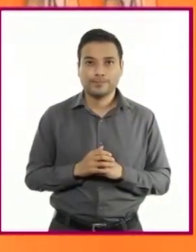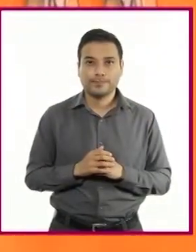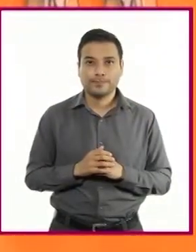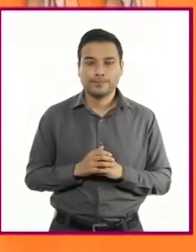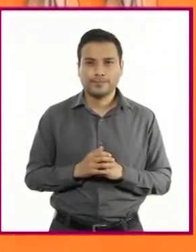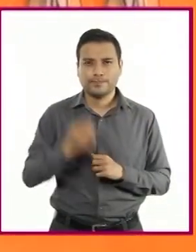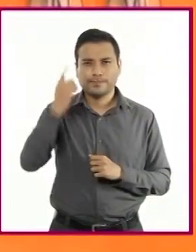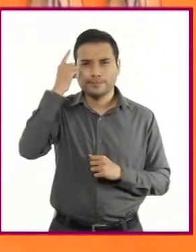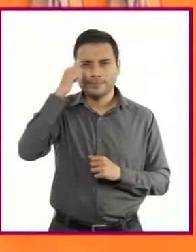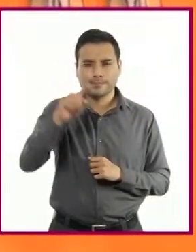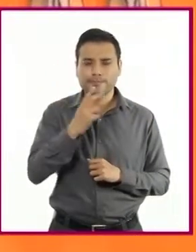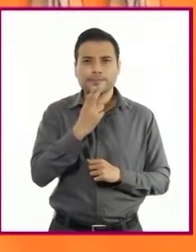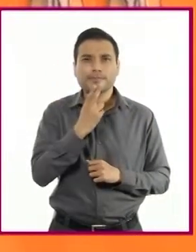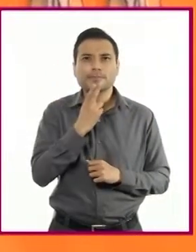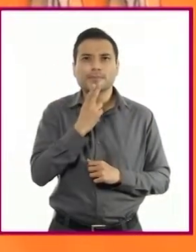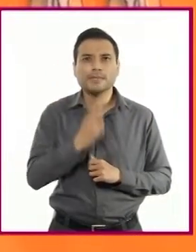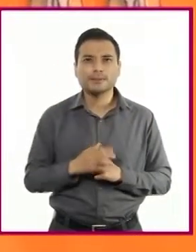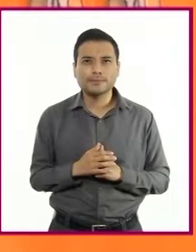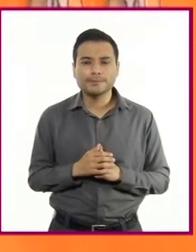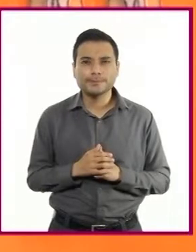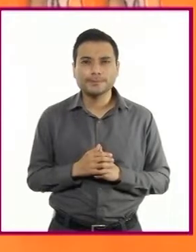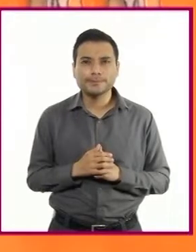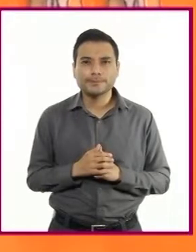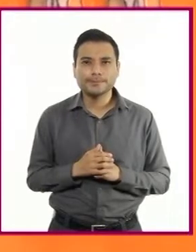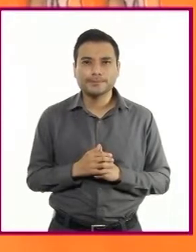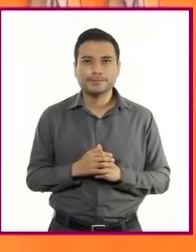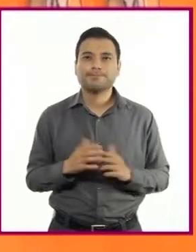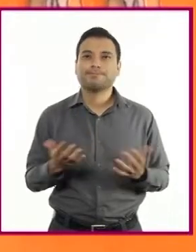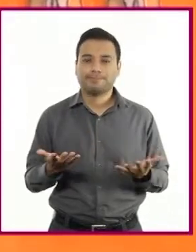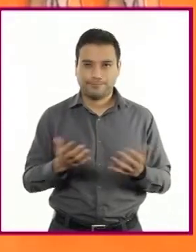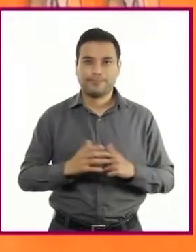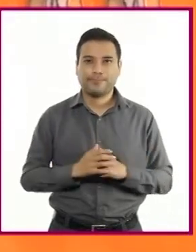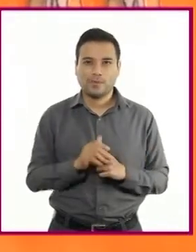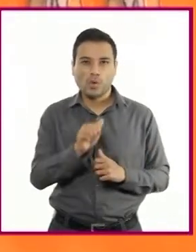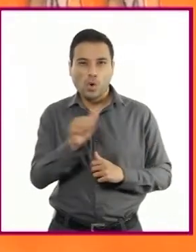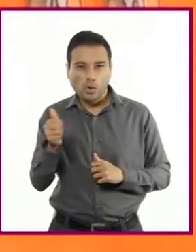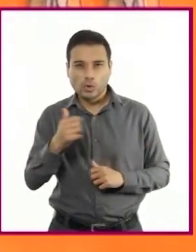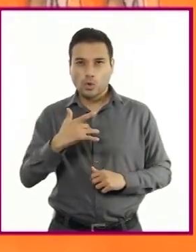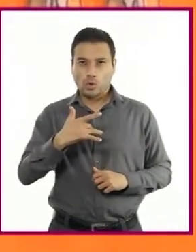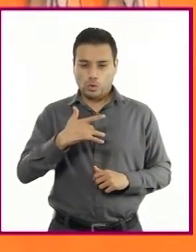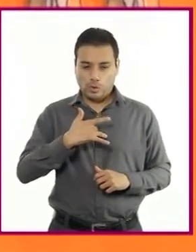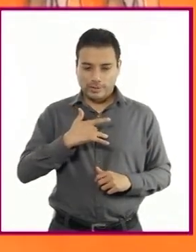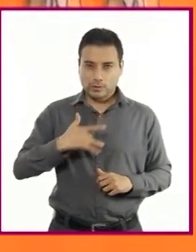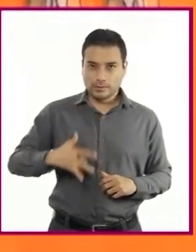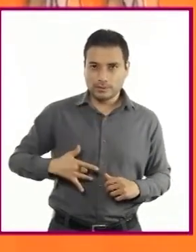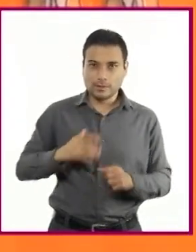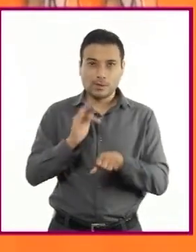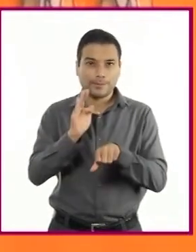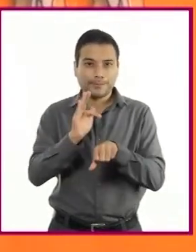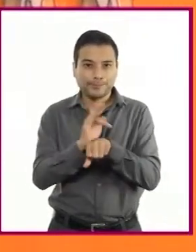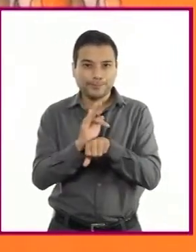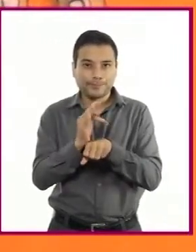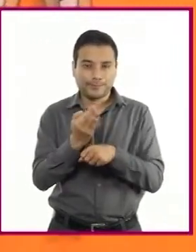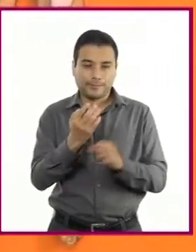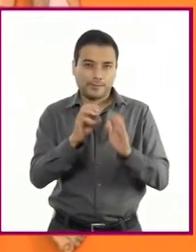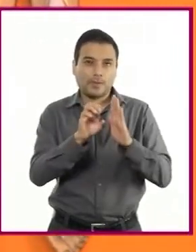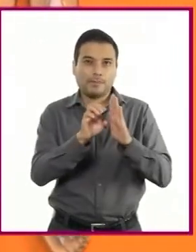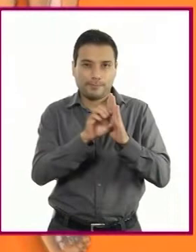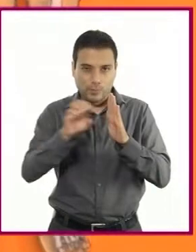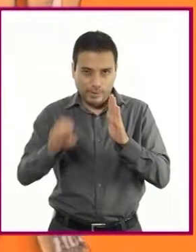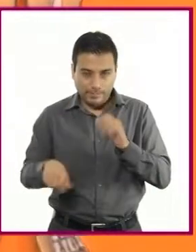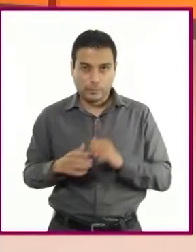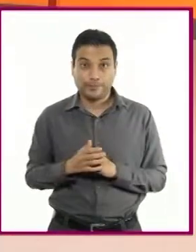cuya función es básicamente la de proteger órganos blandos y delicados. Un ejemplo son los huesos del